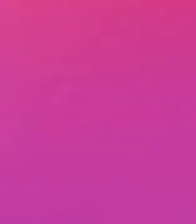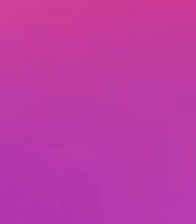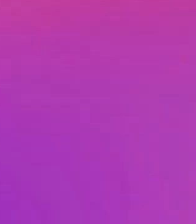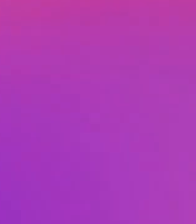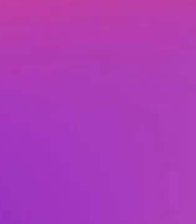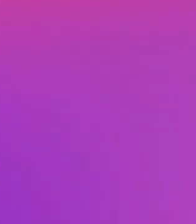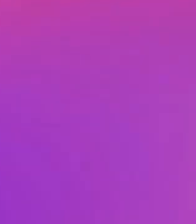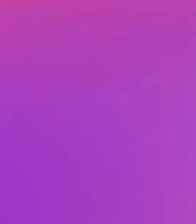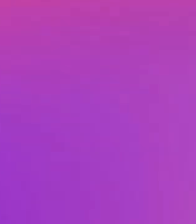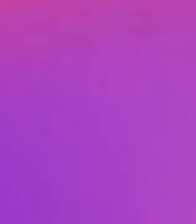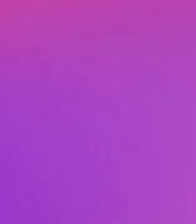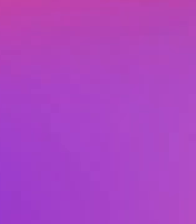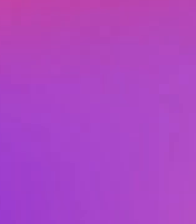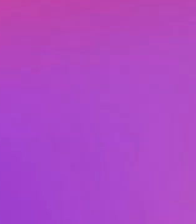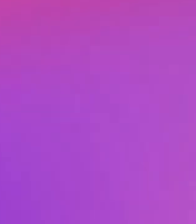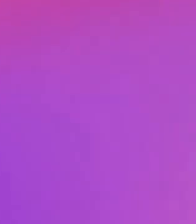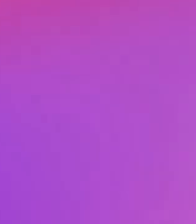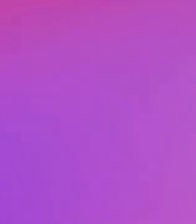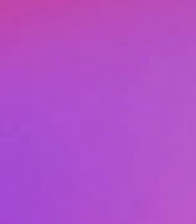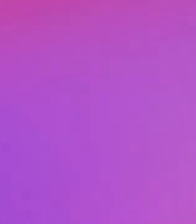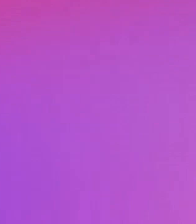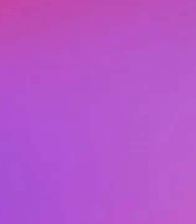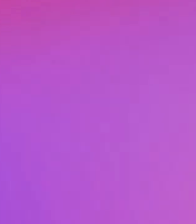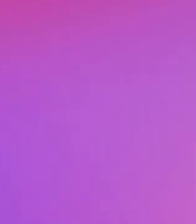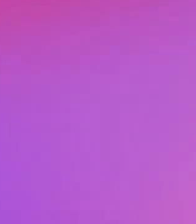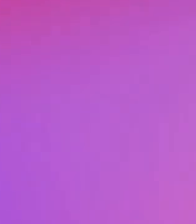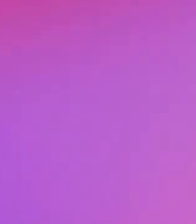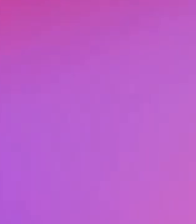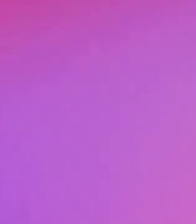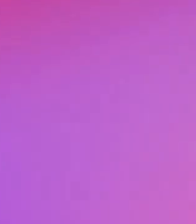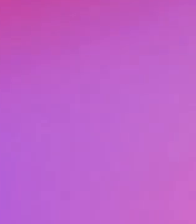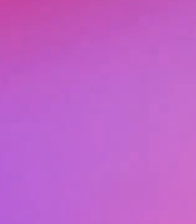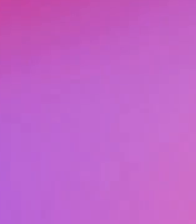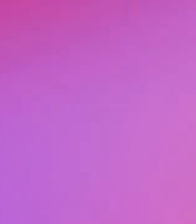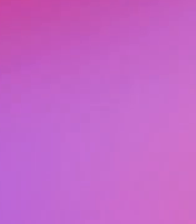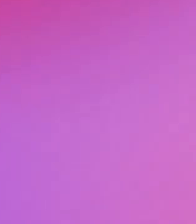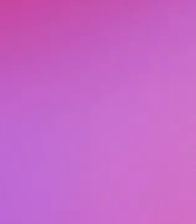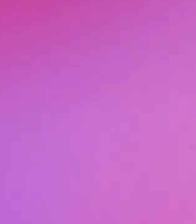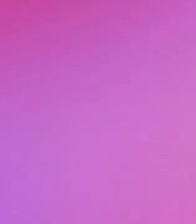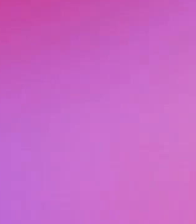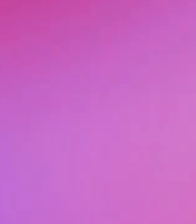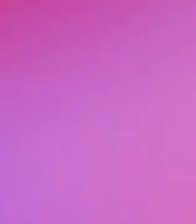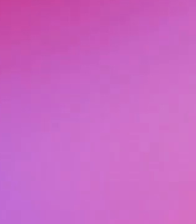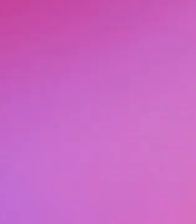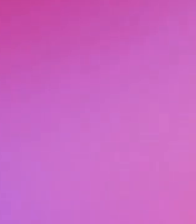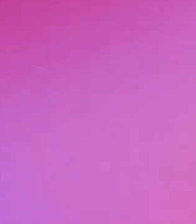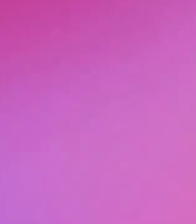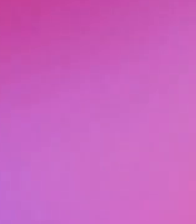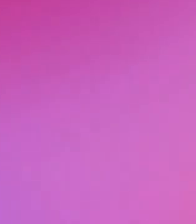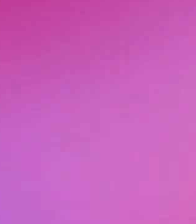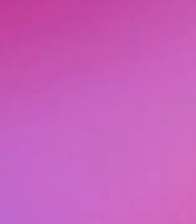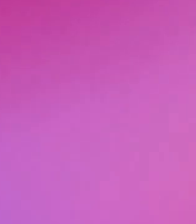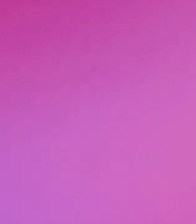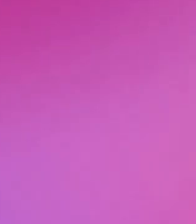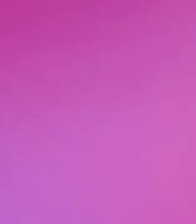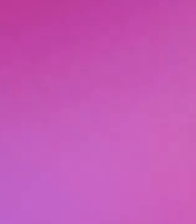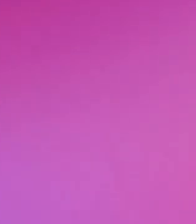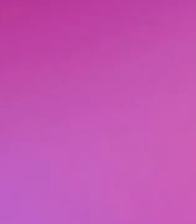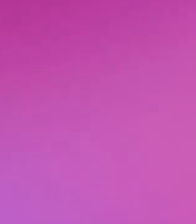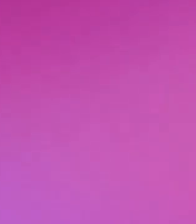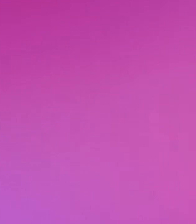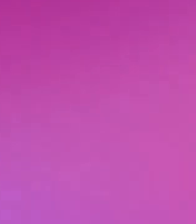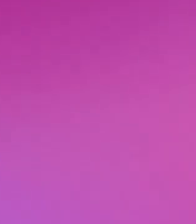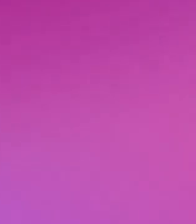un átomo. Y el A mayúscula L minúscula subíndice 2, aluminio, O mayúscula